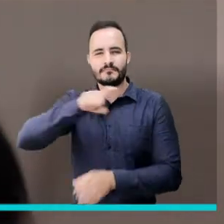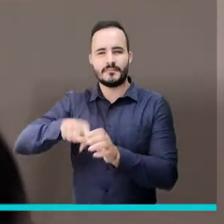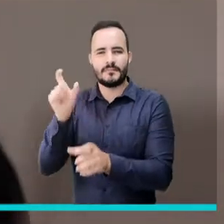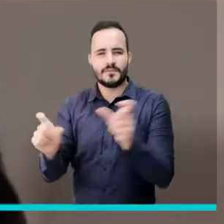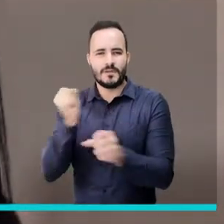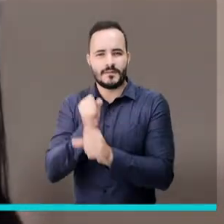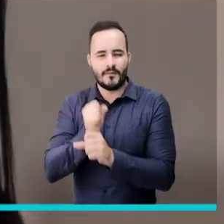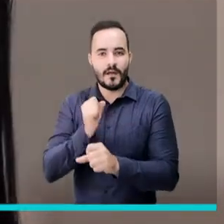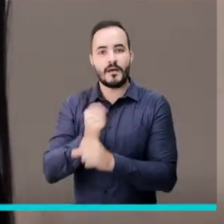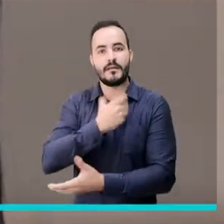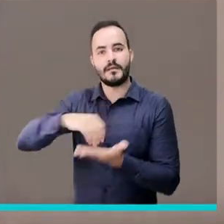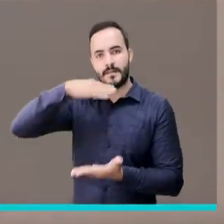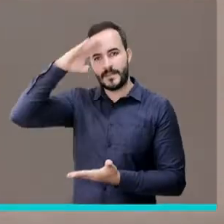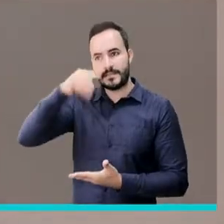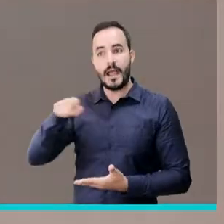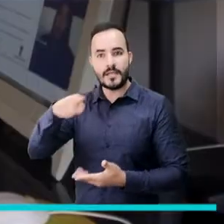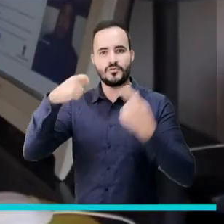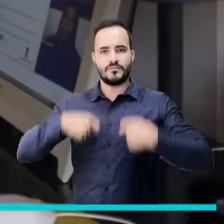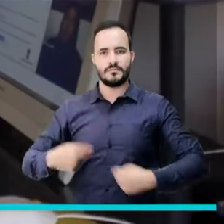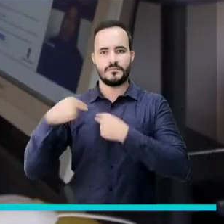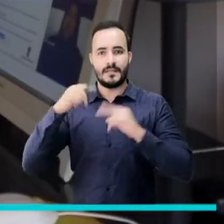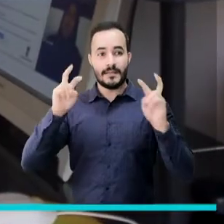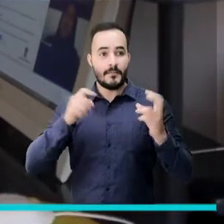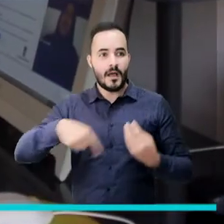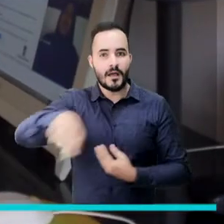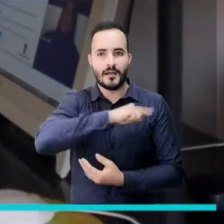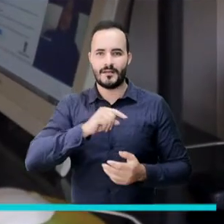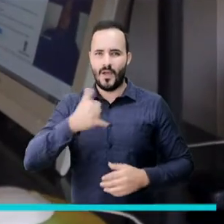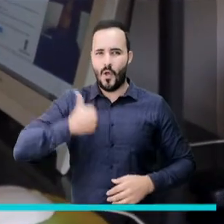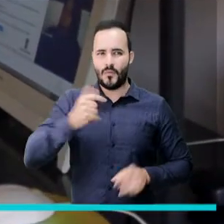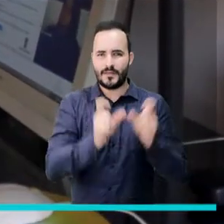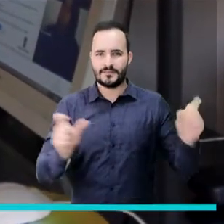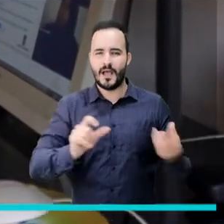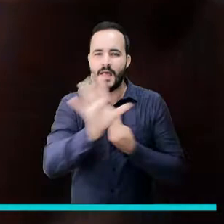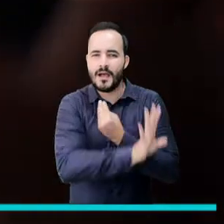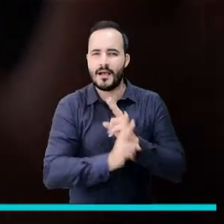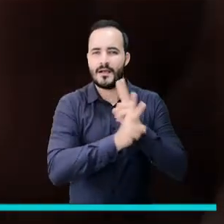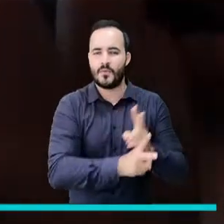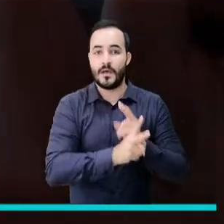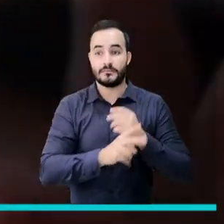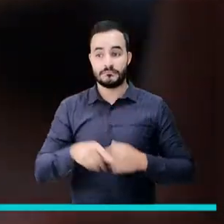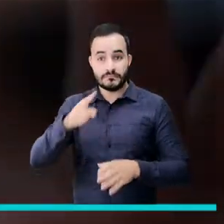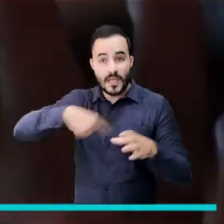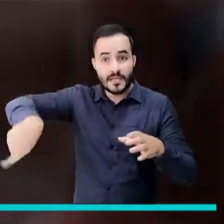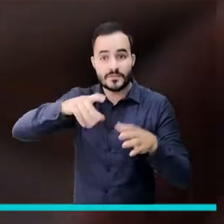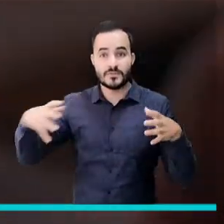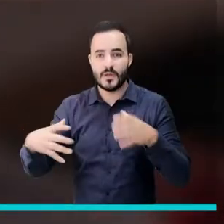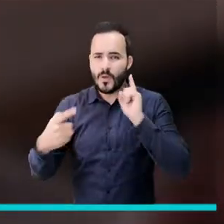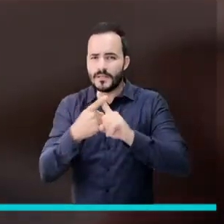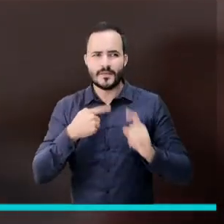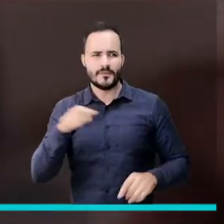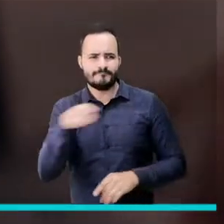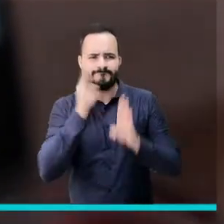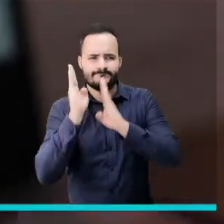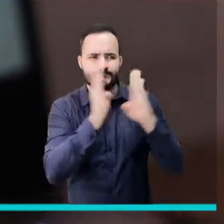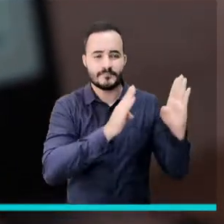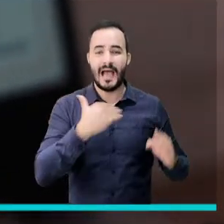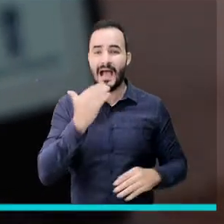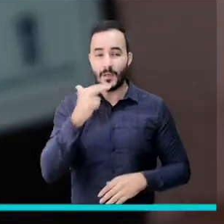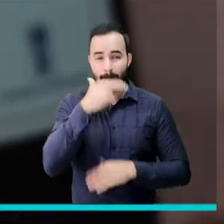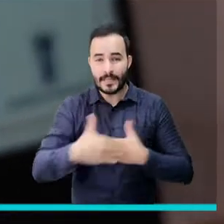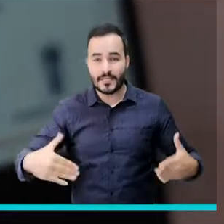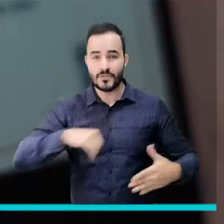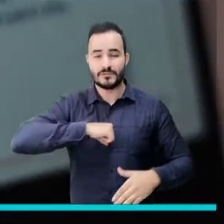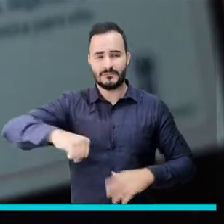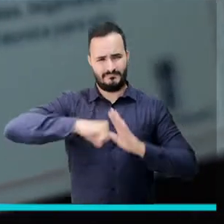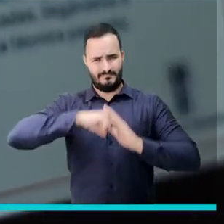1.450 servidores públicos serán agentes protectores de las juventudes de Medellín. Con esto se busca prevenir de manera temprana la vulneración de